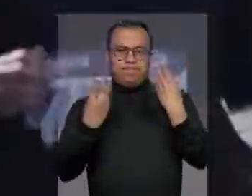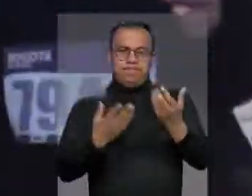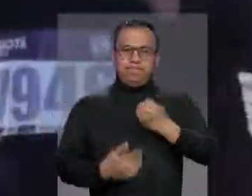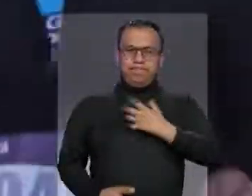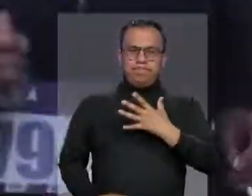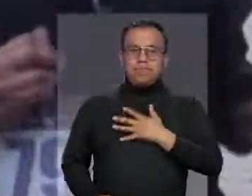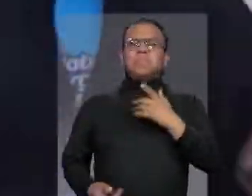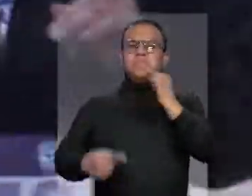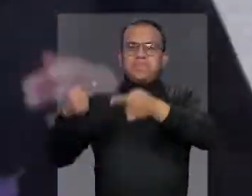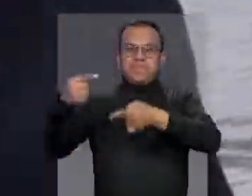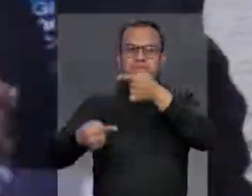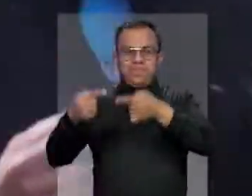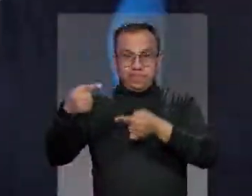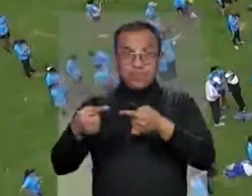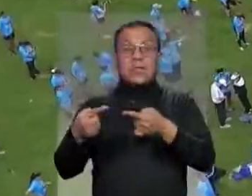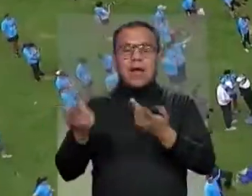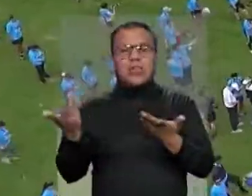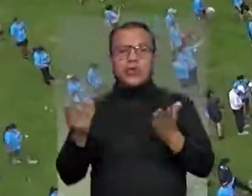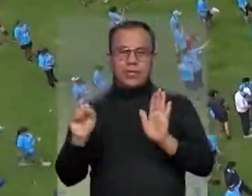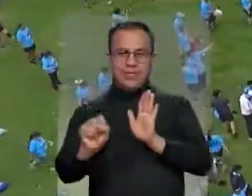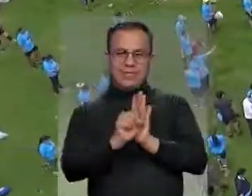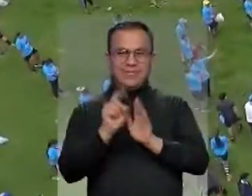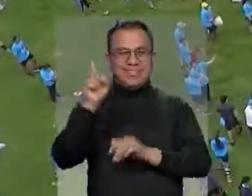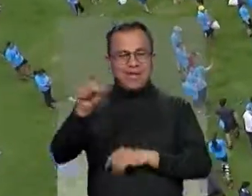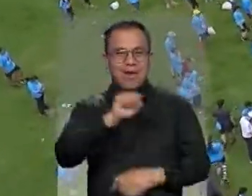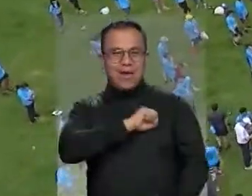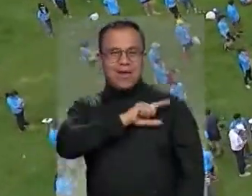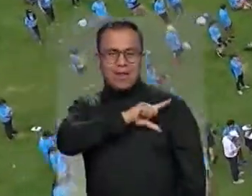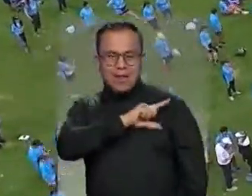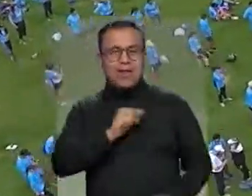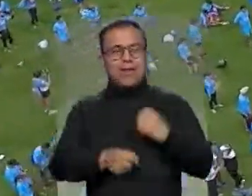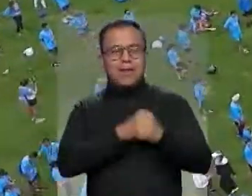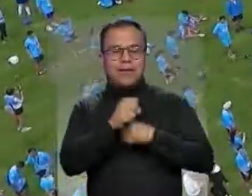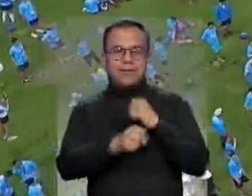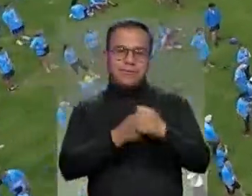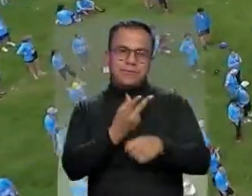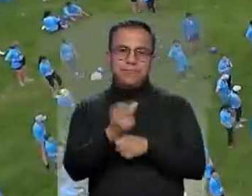oportunidad de competir en los ángeles eeuu en la carrera del año 2023